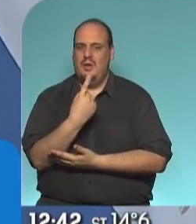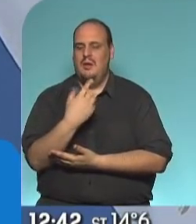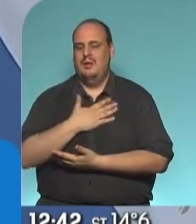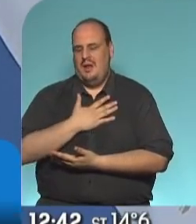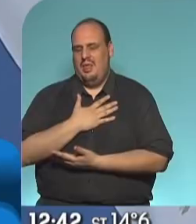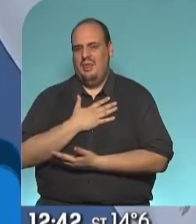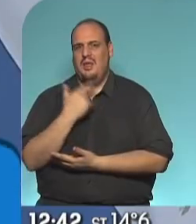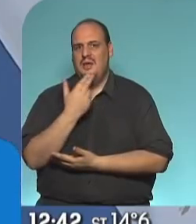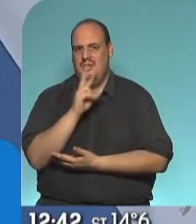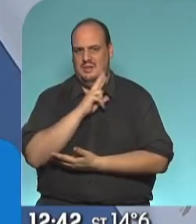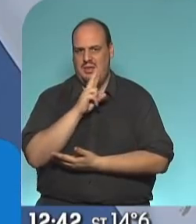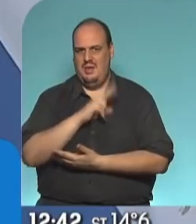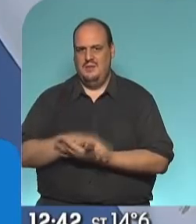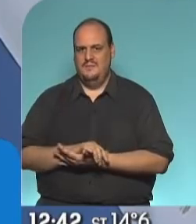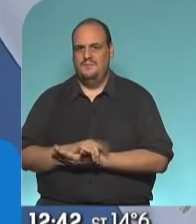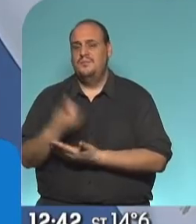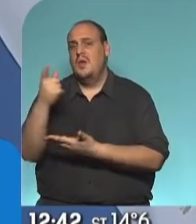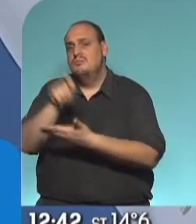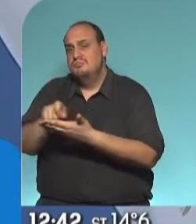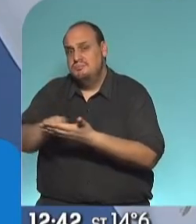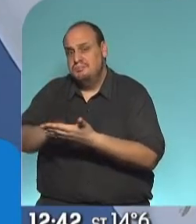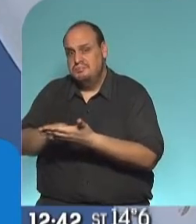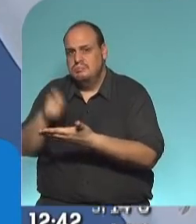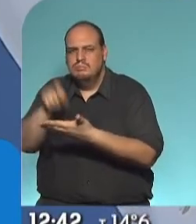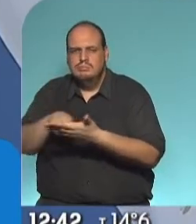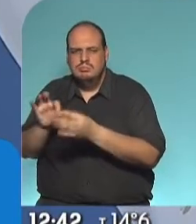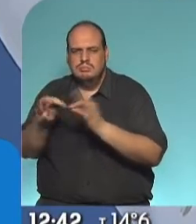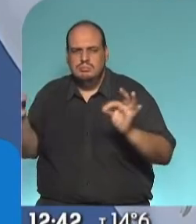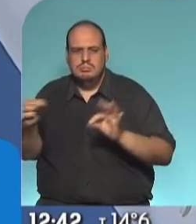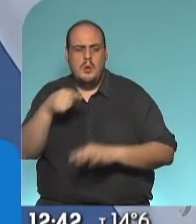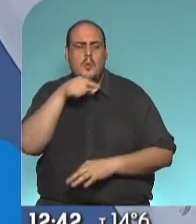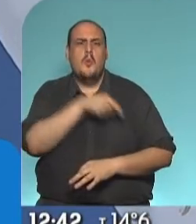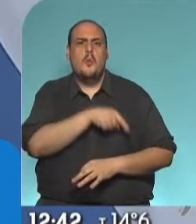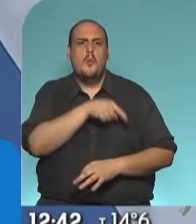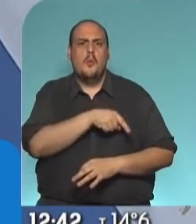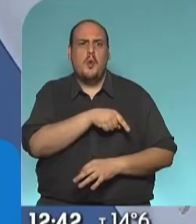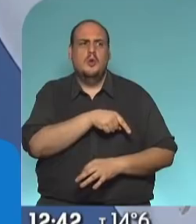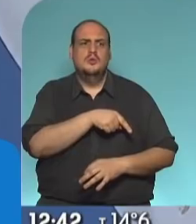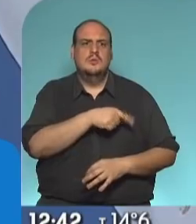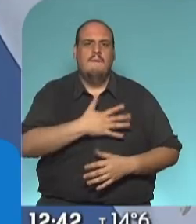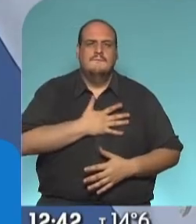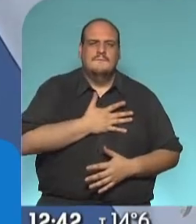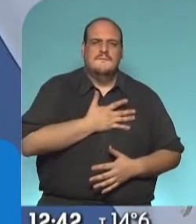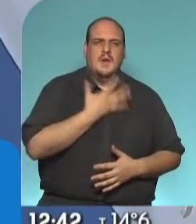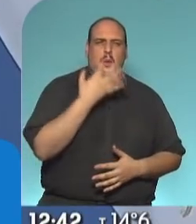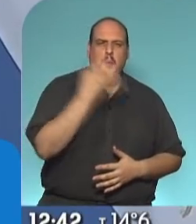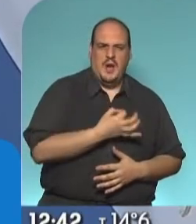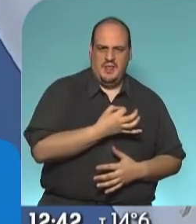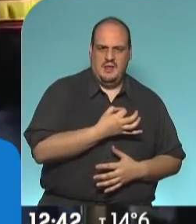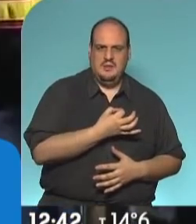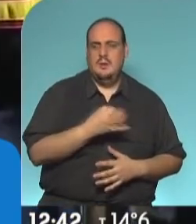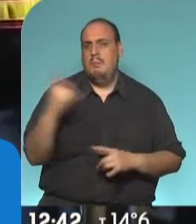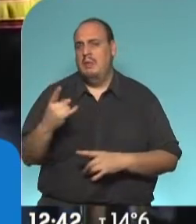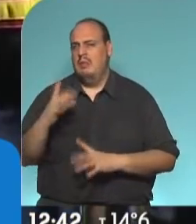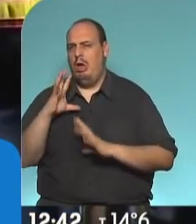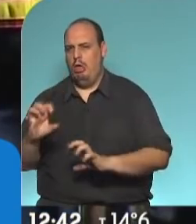hija. Una de ellas dice: debes inspirarle amor a la verdad y odio a la